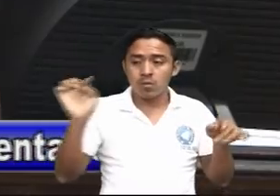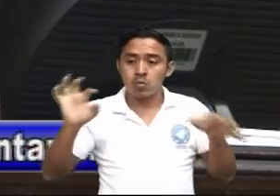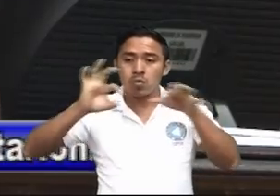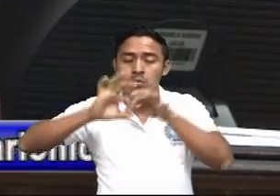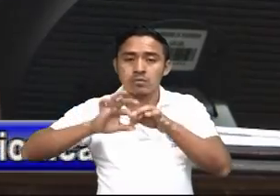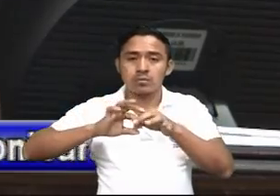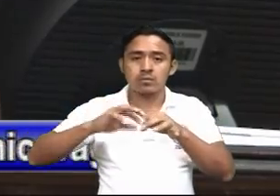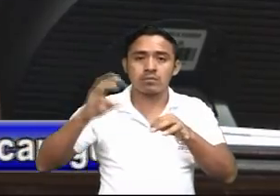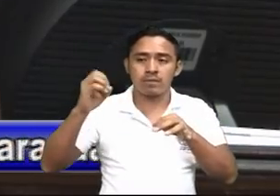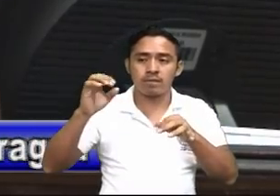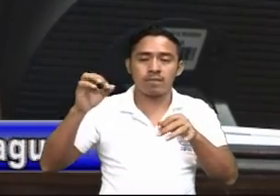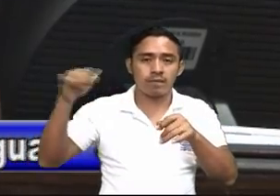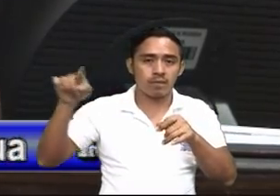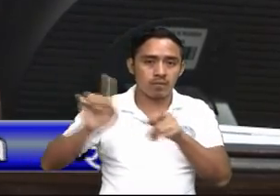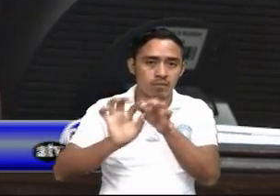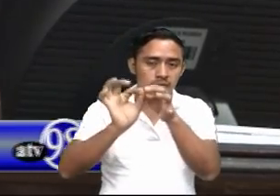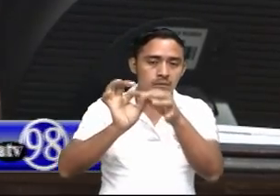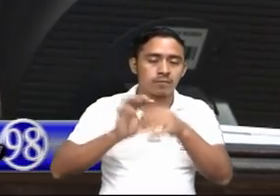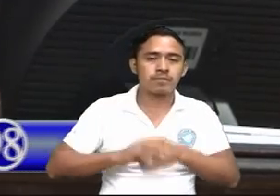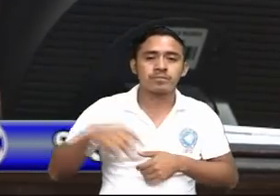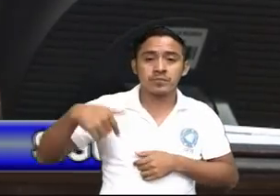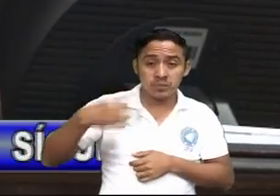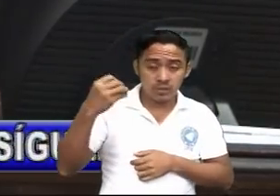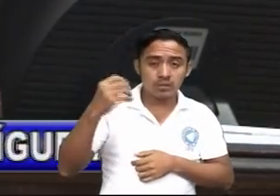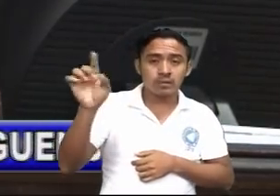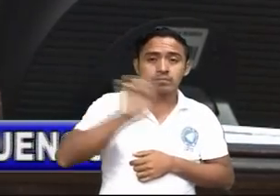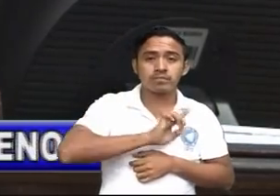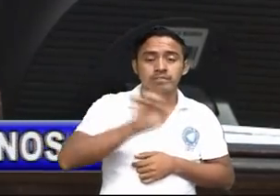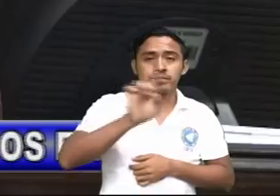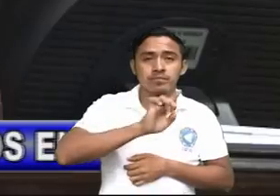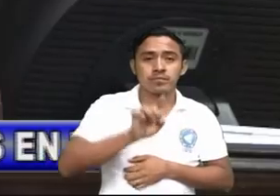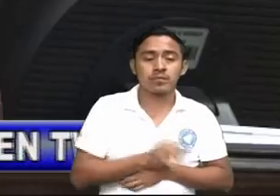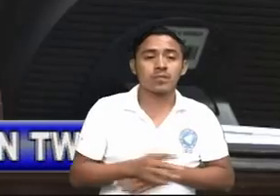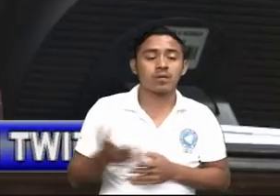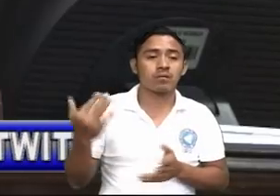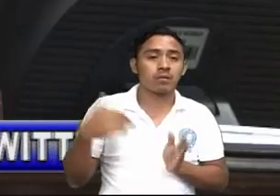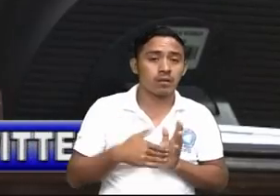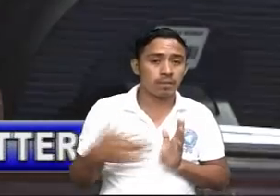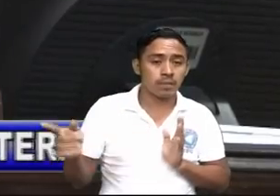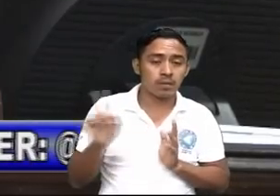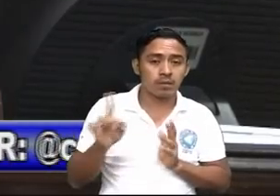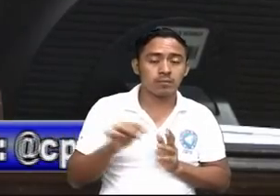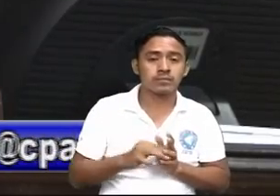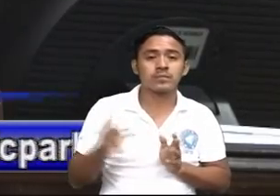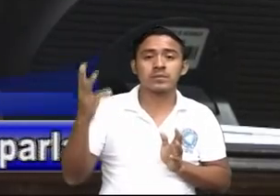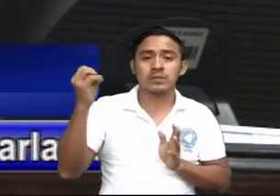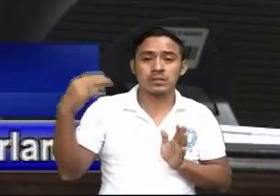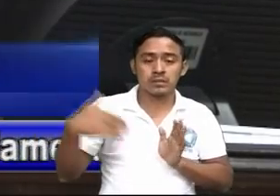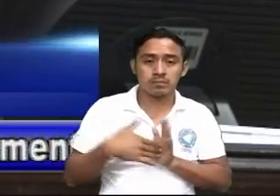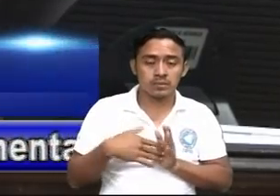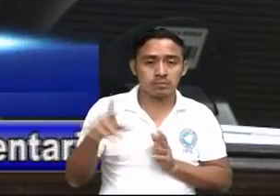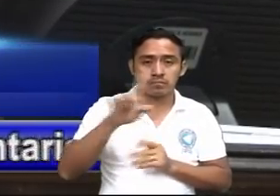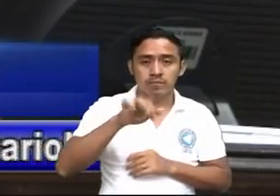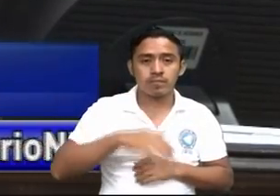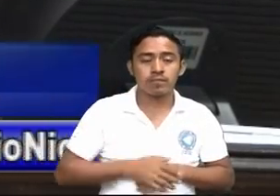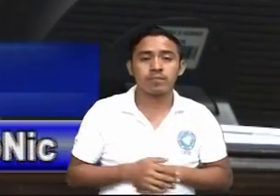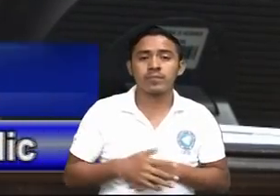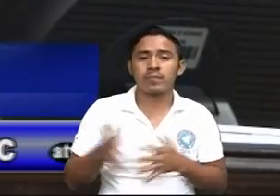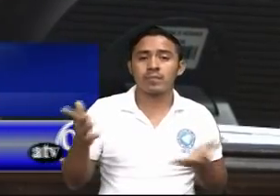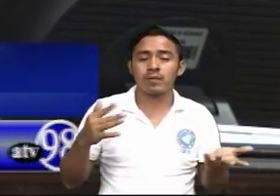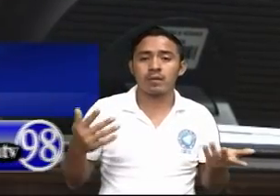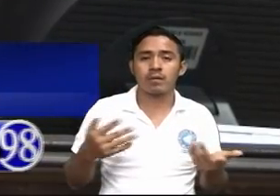ya no somos 30, ya no somos 3.000, ya no somos 30.000. Ya no